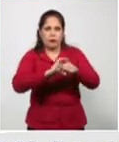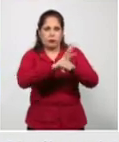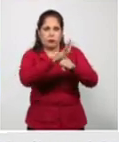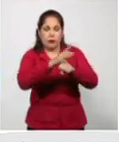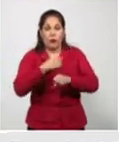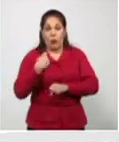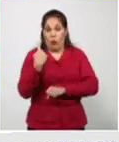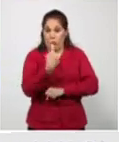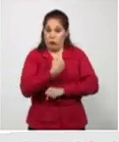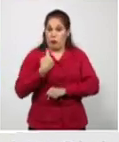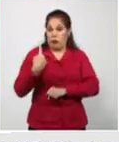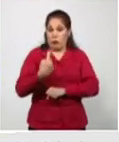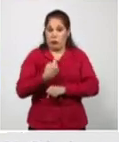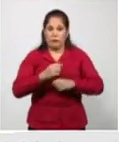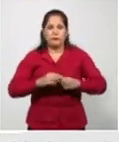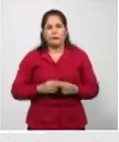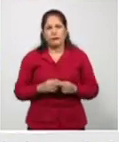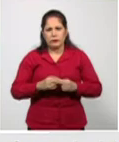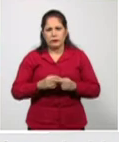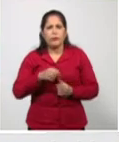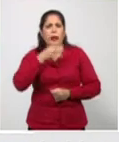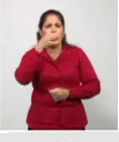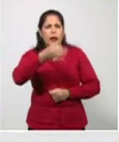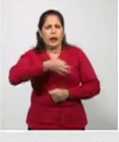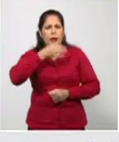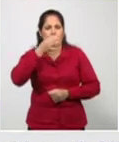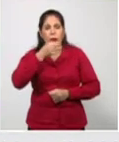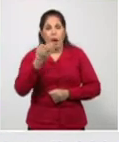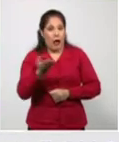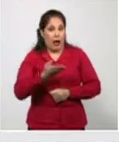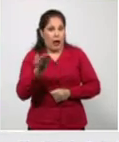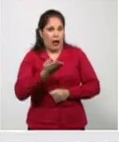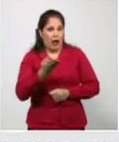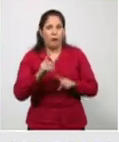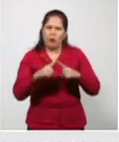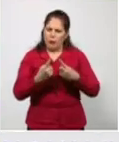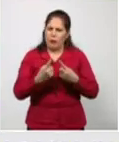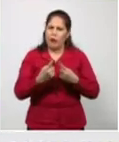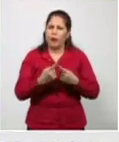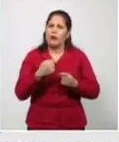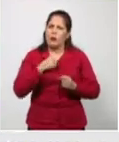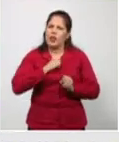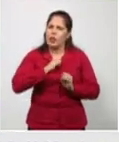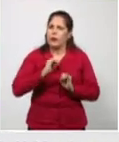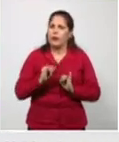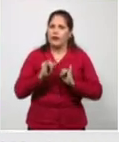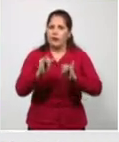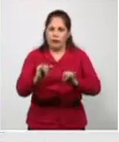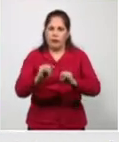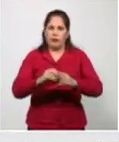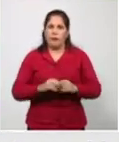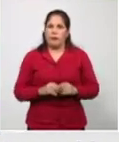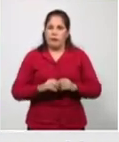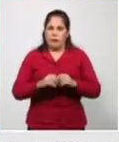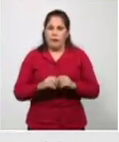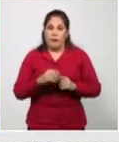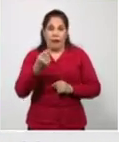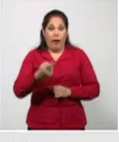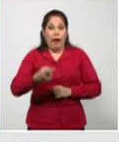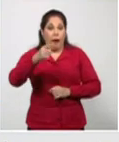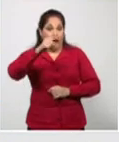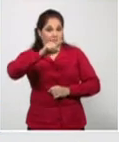Gisela, dijimos esto un poco apresurado para poder informar que ya ayer, con